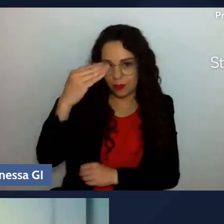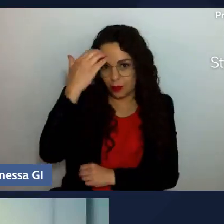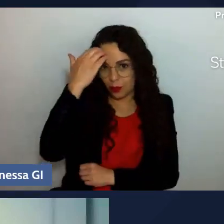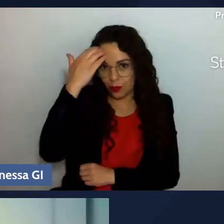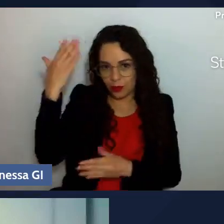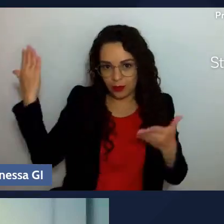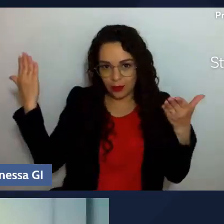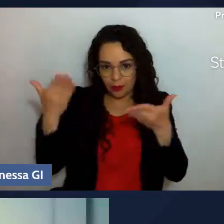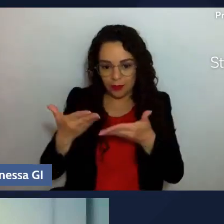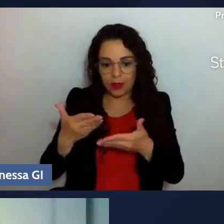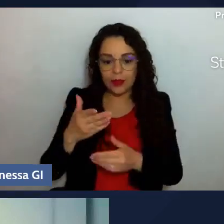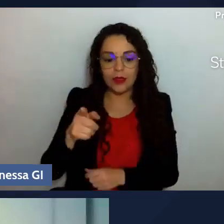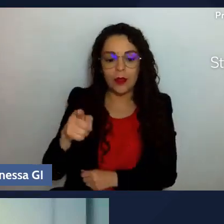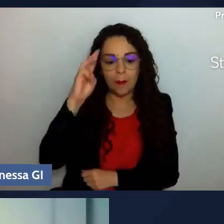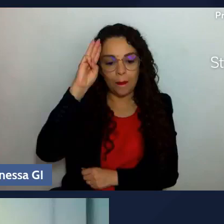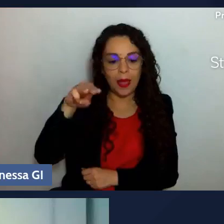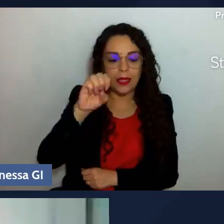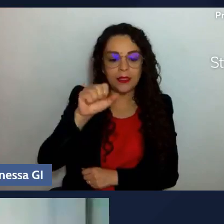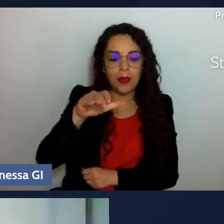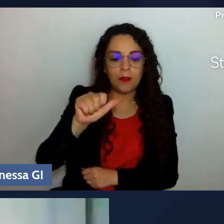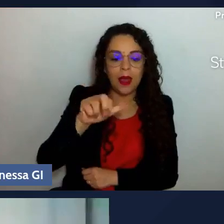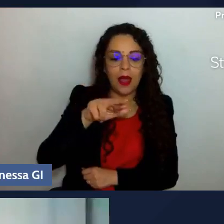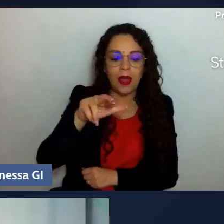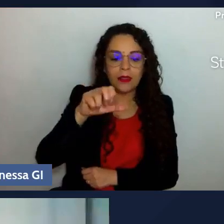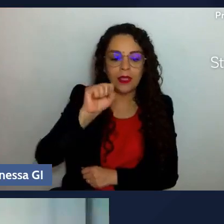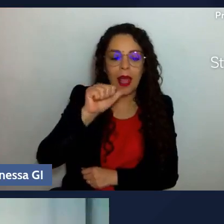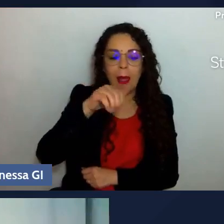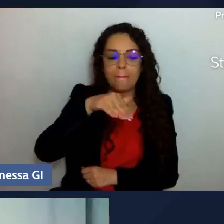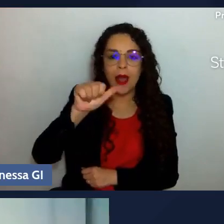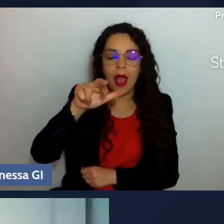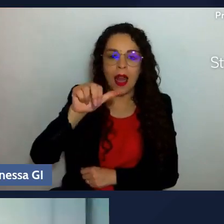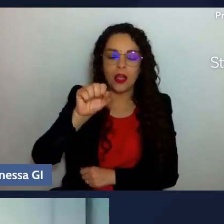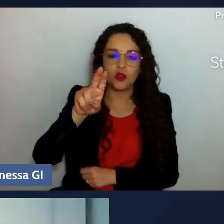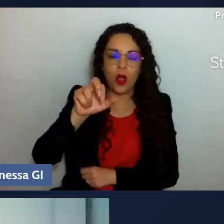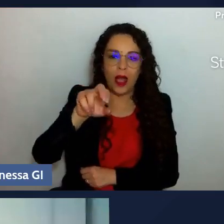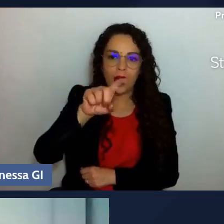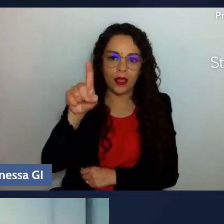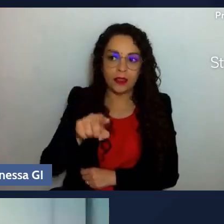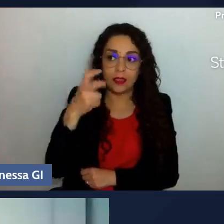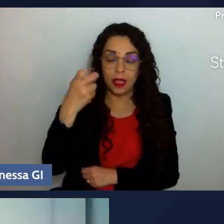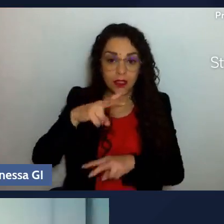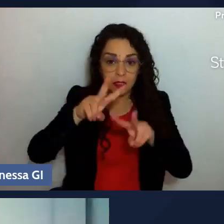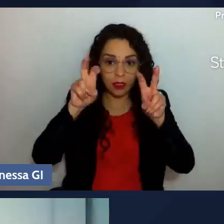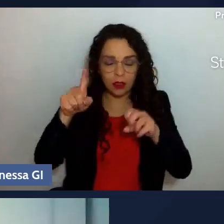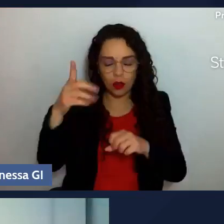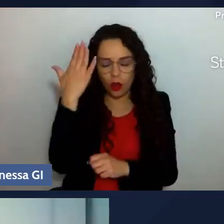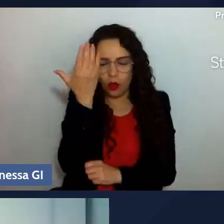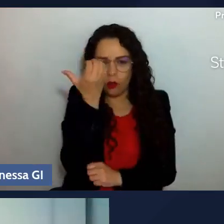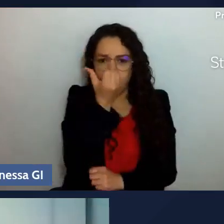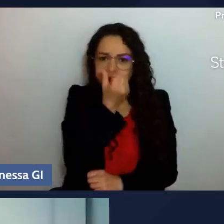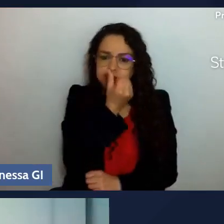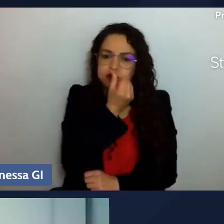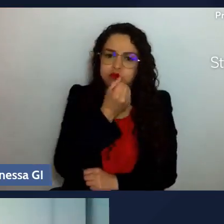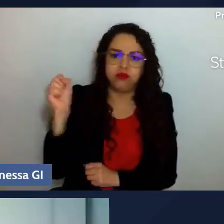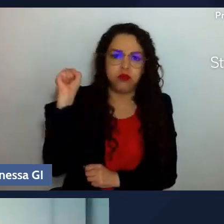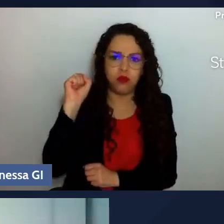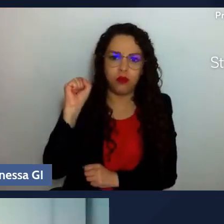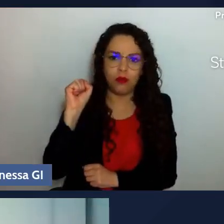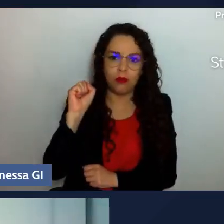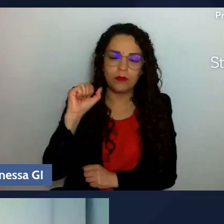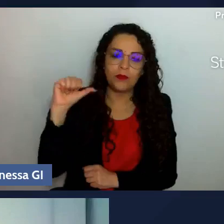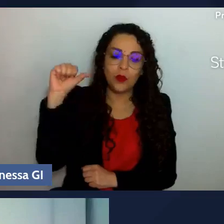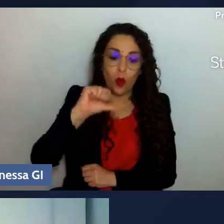Yale Suárez García, que es nuestra experta en este tema, que por supuesto nos acompañará el día de